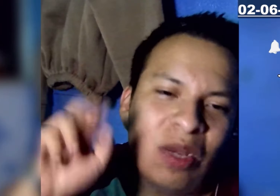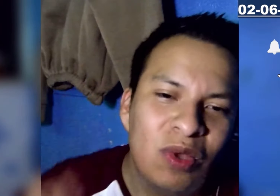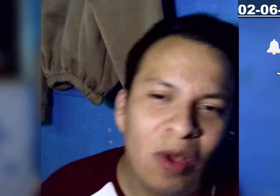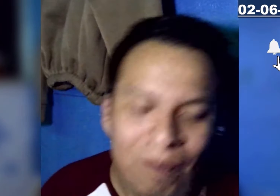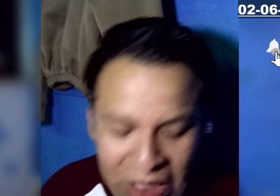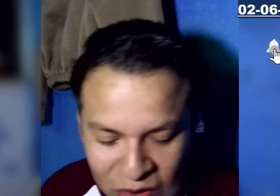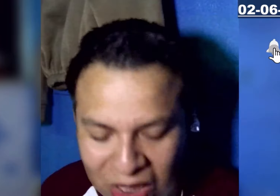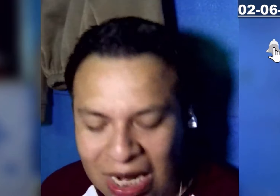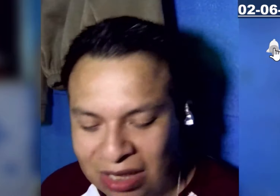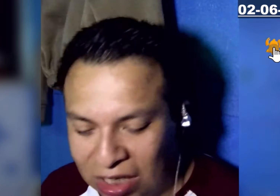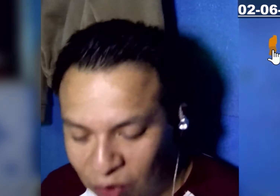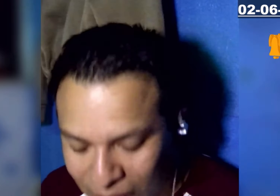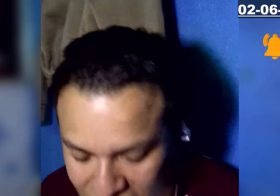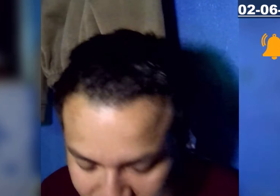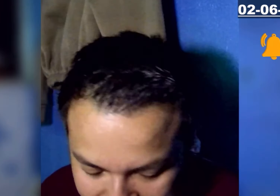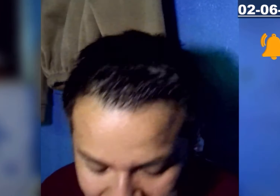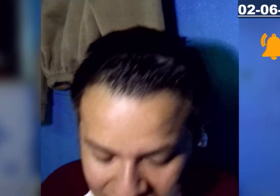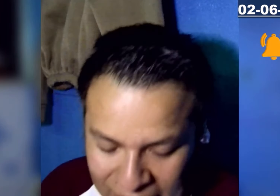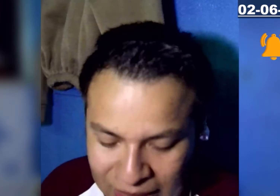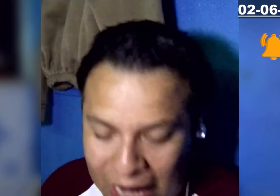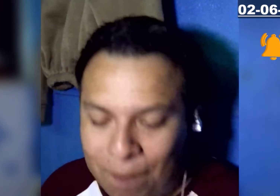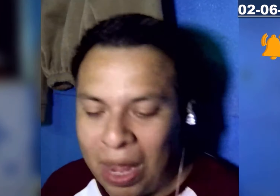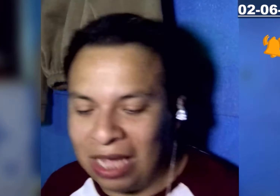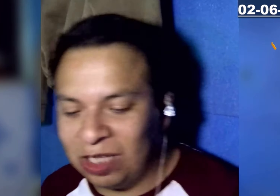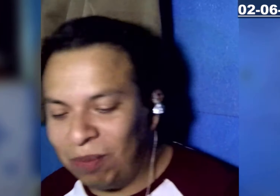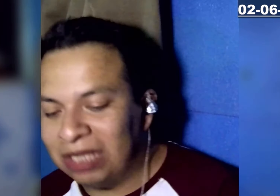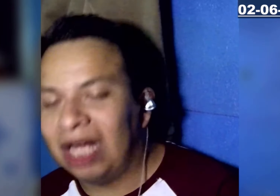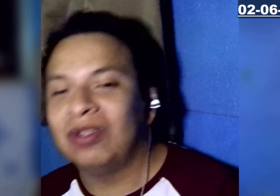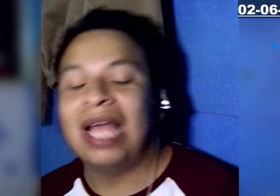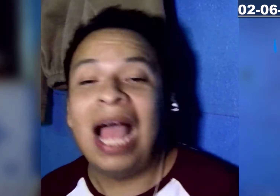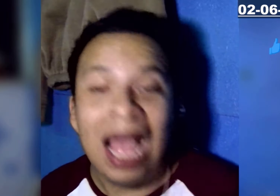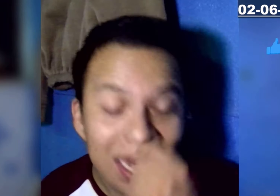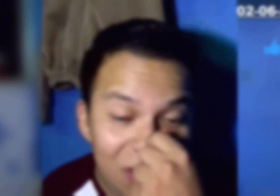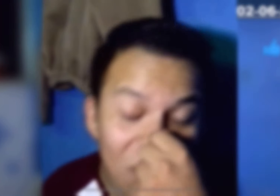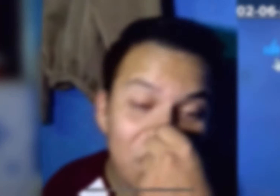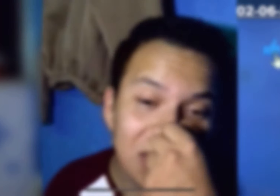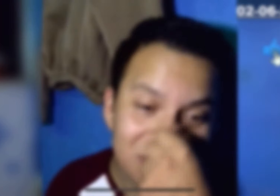con el segundo piso de la transformación del país, paisanos. ¡Ay, no más!